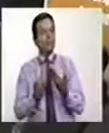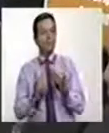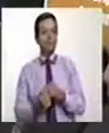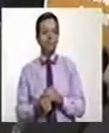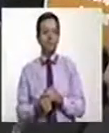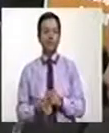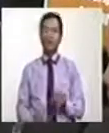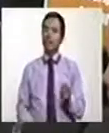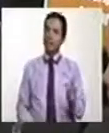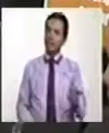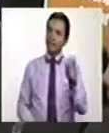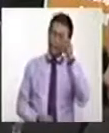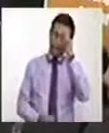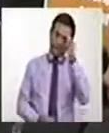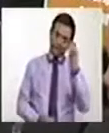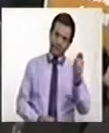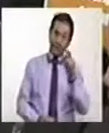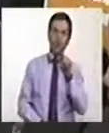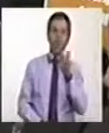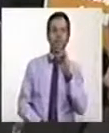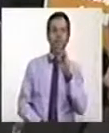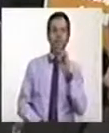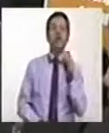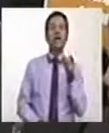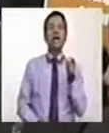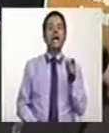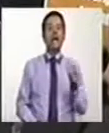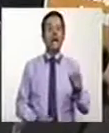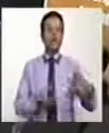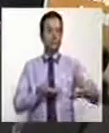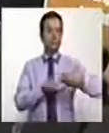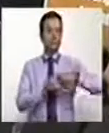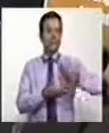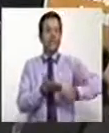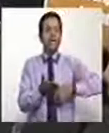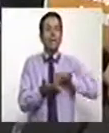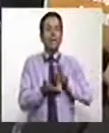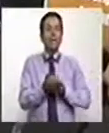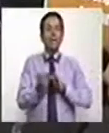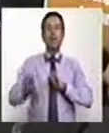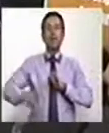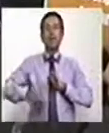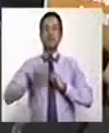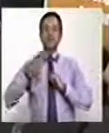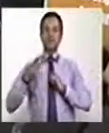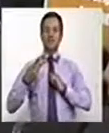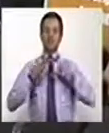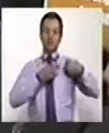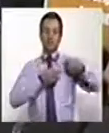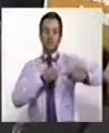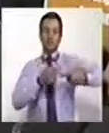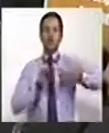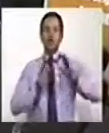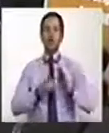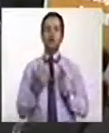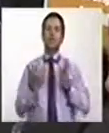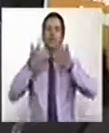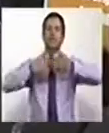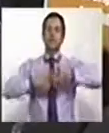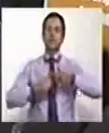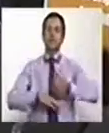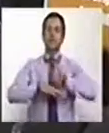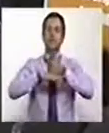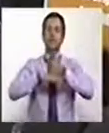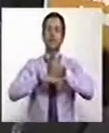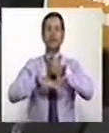Fabio Echeverri Correa hizo parte de la segunda generación de empresarios que en